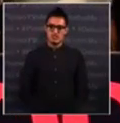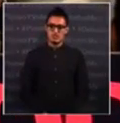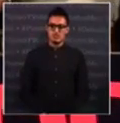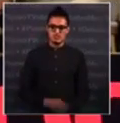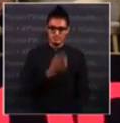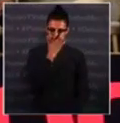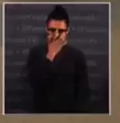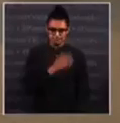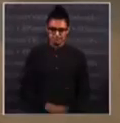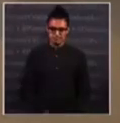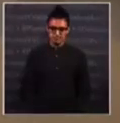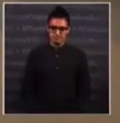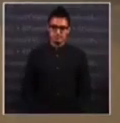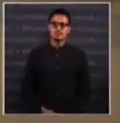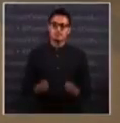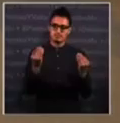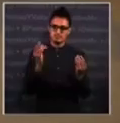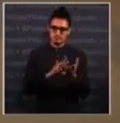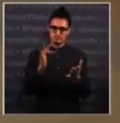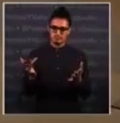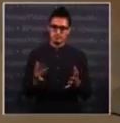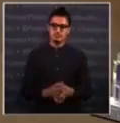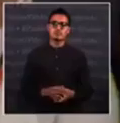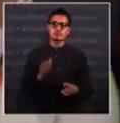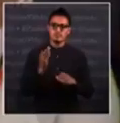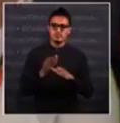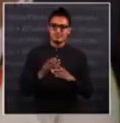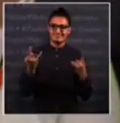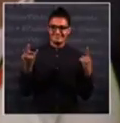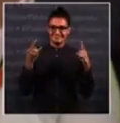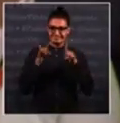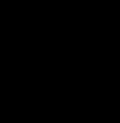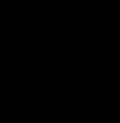Excelente candidato, muchas gracias por su participación. Y con esto cerramos la ronda inicial.